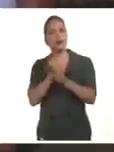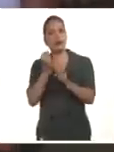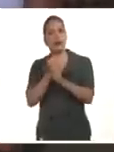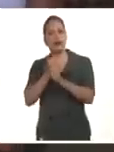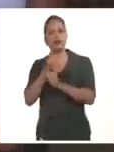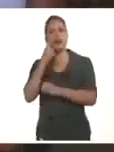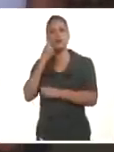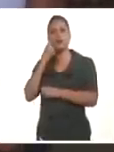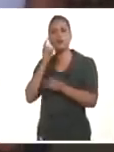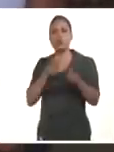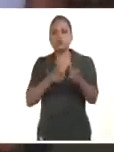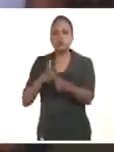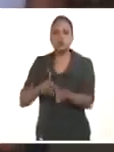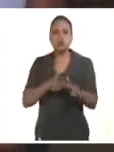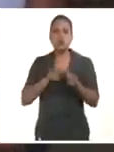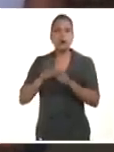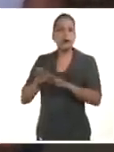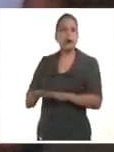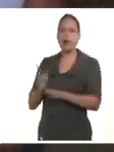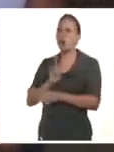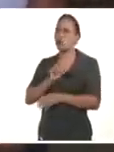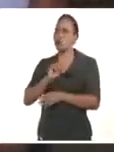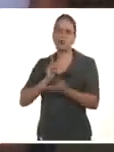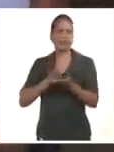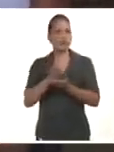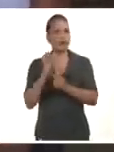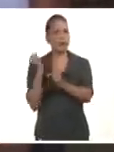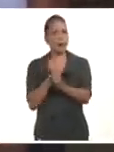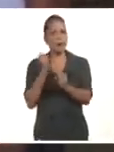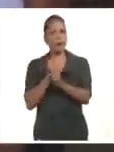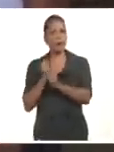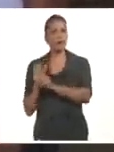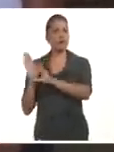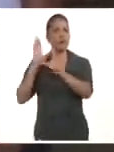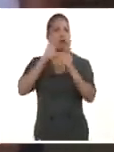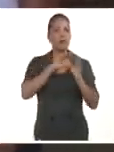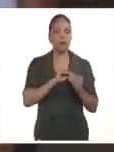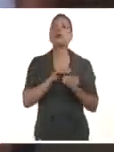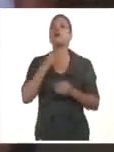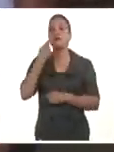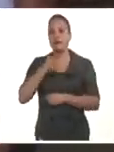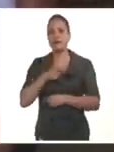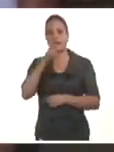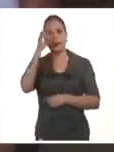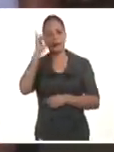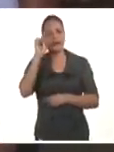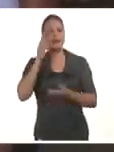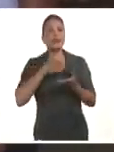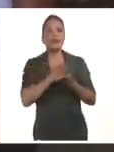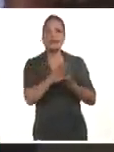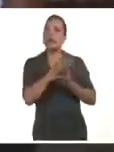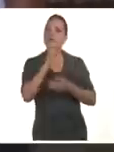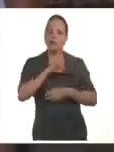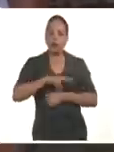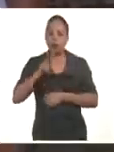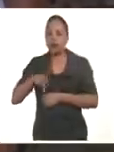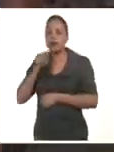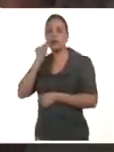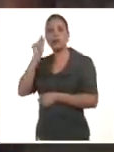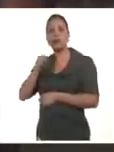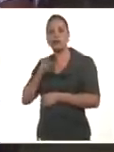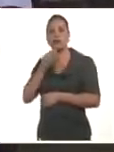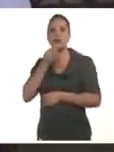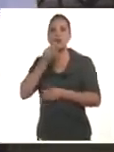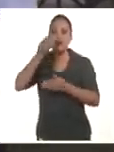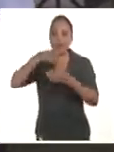los muchachos del Cuerpo de Bomberos no han parado de trabajar hoy. Hoy se sigue continuando el tema del escombreo, como usted explicaba, de poder llegar al